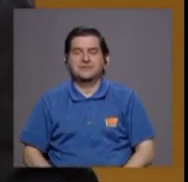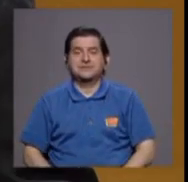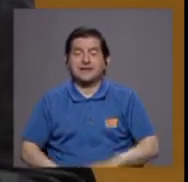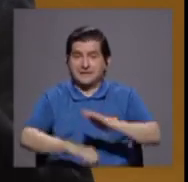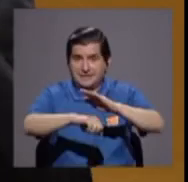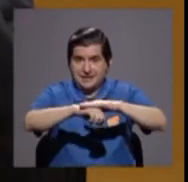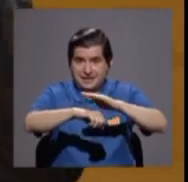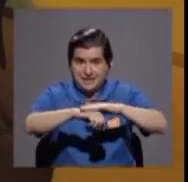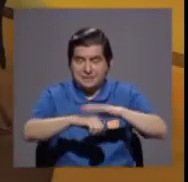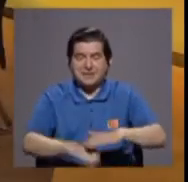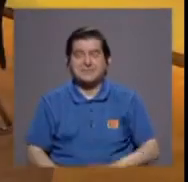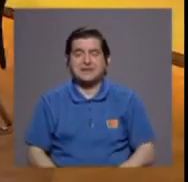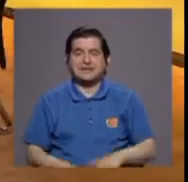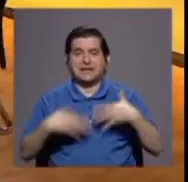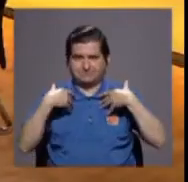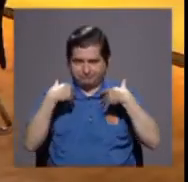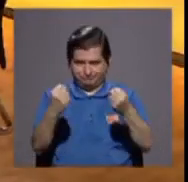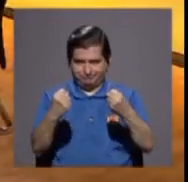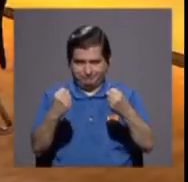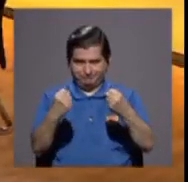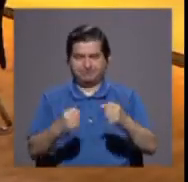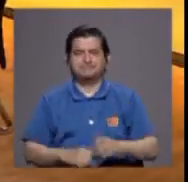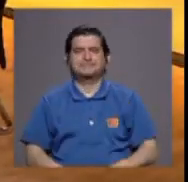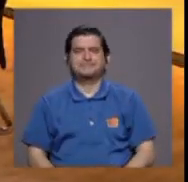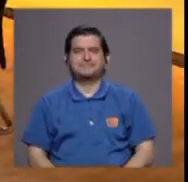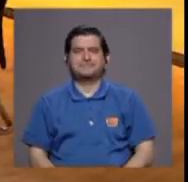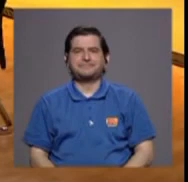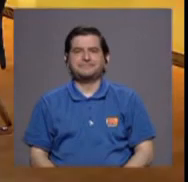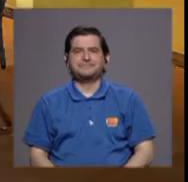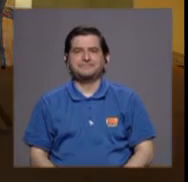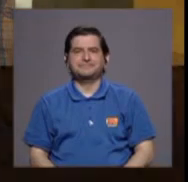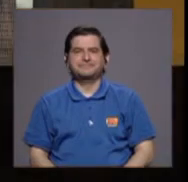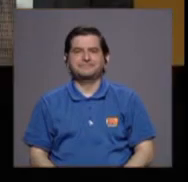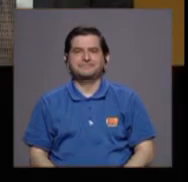todas las medidas sanitarias y